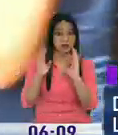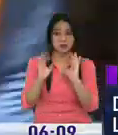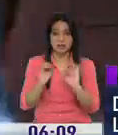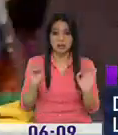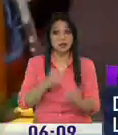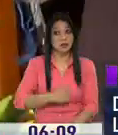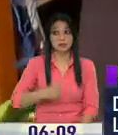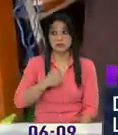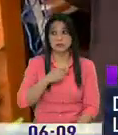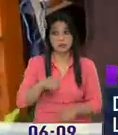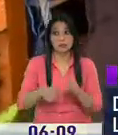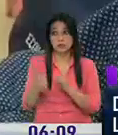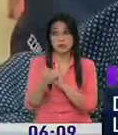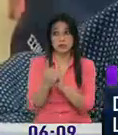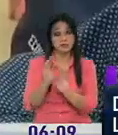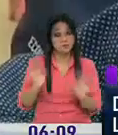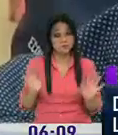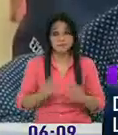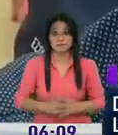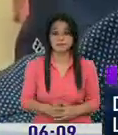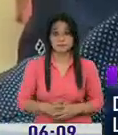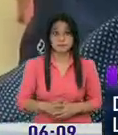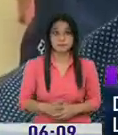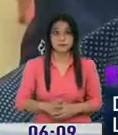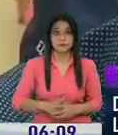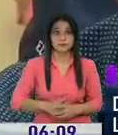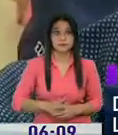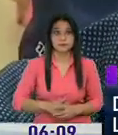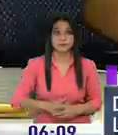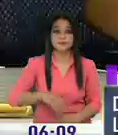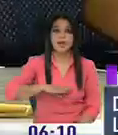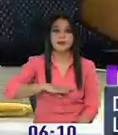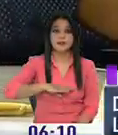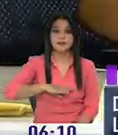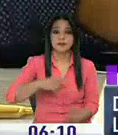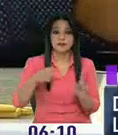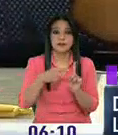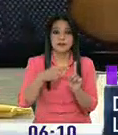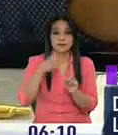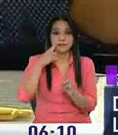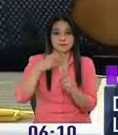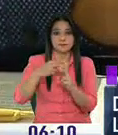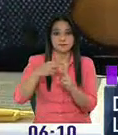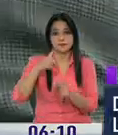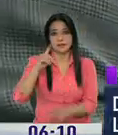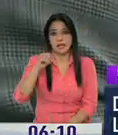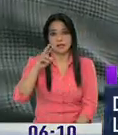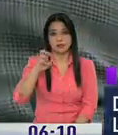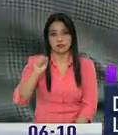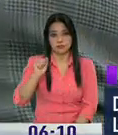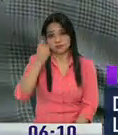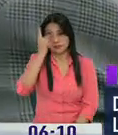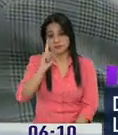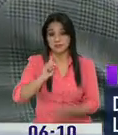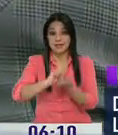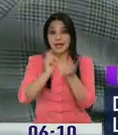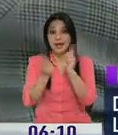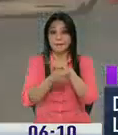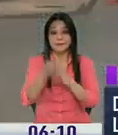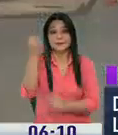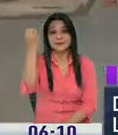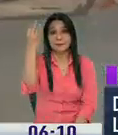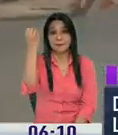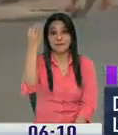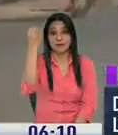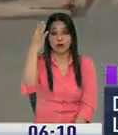sentimos mucho, pero no podemos atender. De su parte, el alcalde Dalton Narváez aseguró que la decisión de pasar del semáforo rojo al amarillo